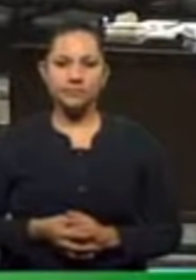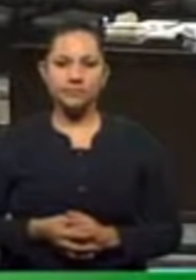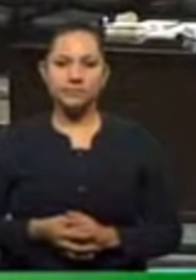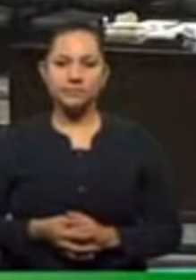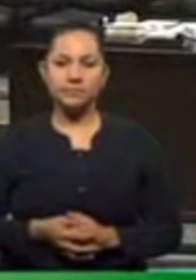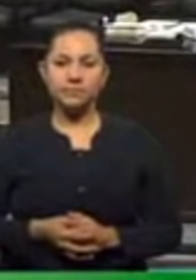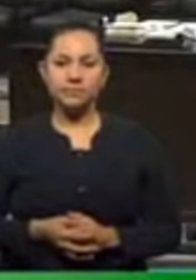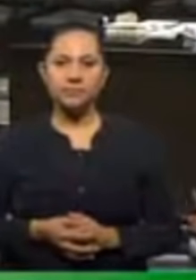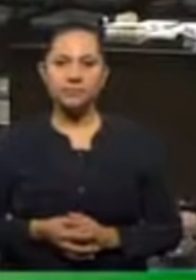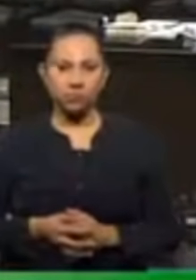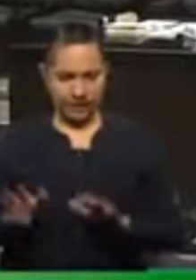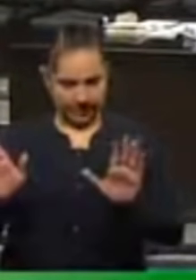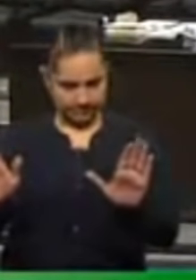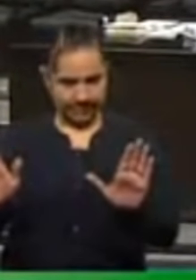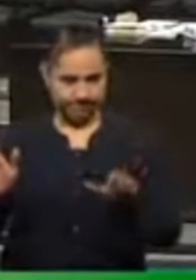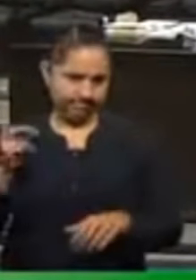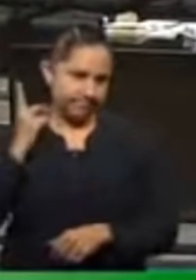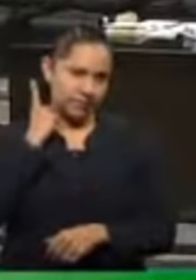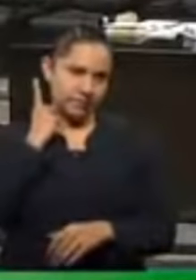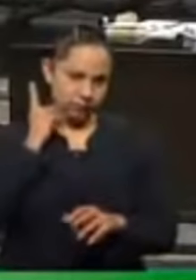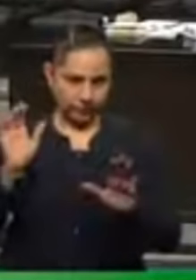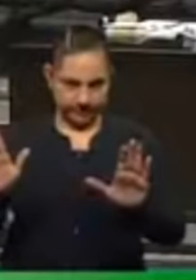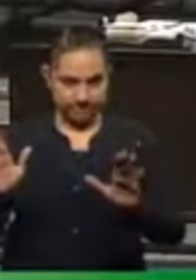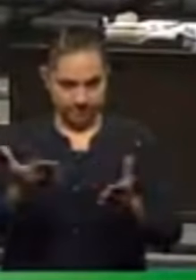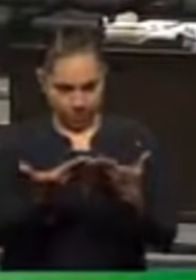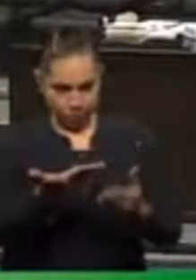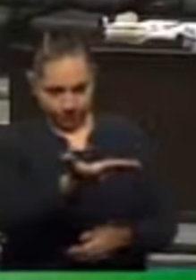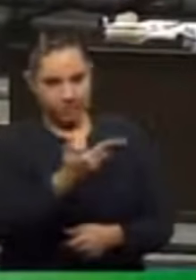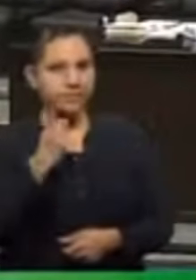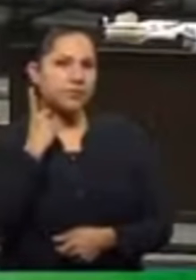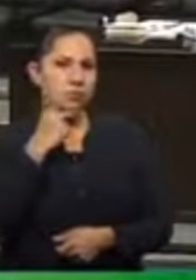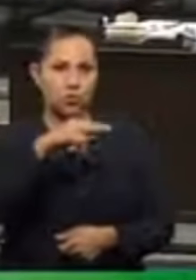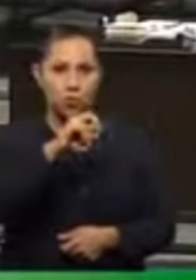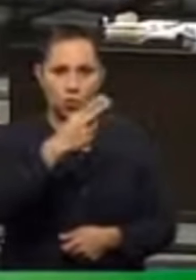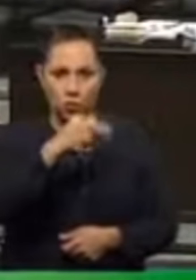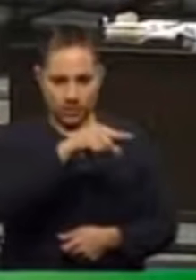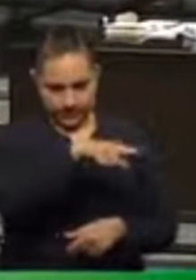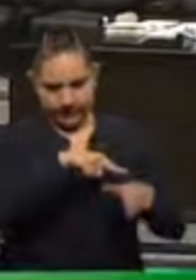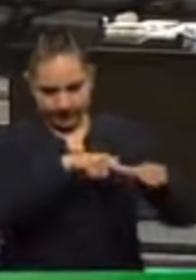Por favor, diputados, permitan que continúe el diputado Noroña. Por favor,